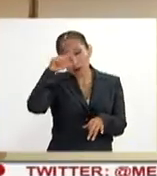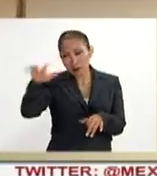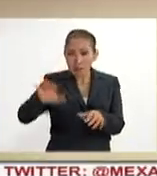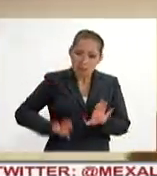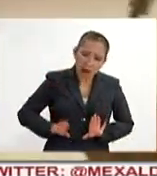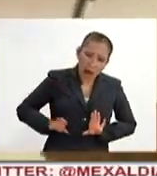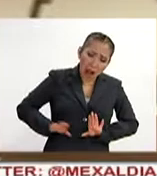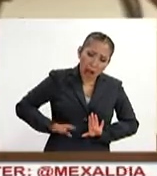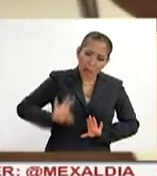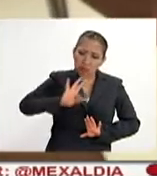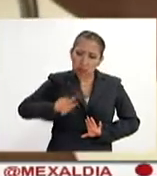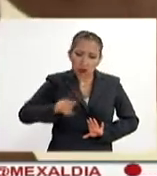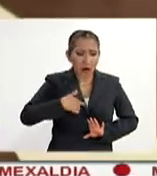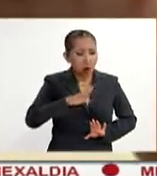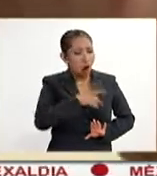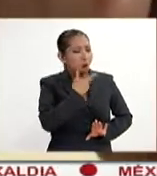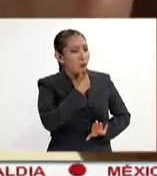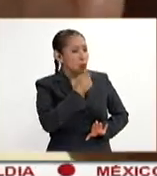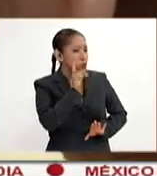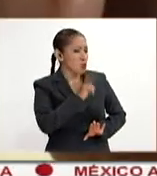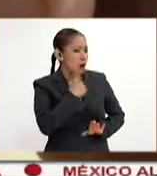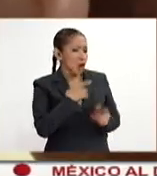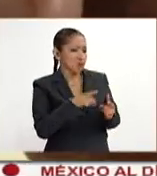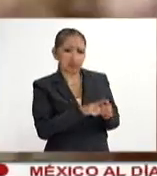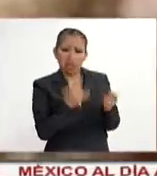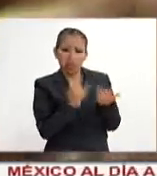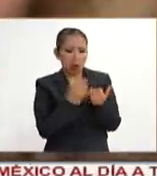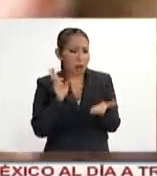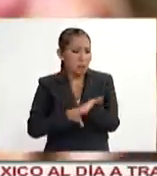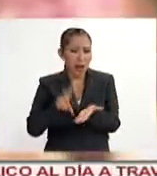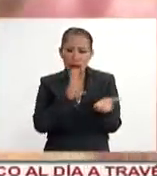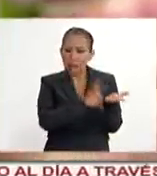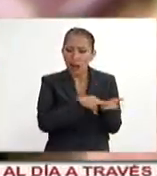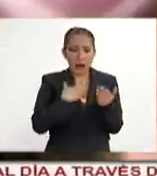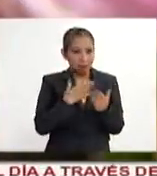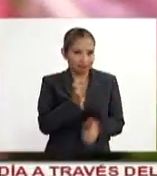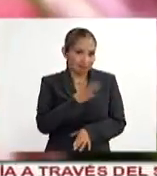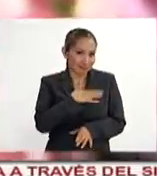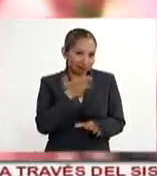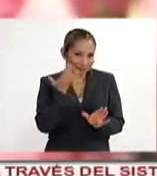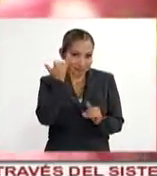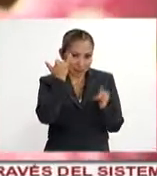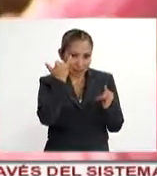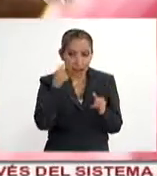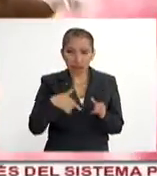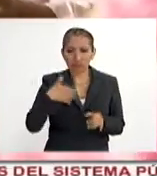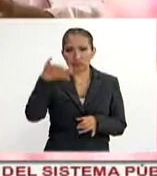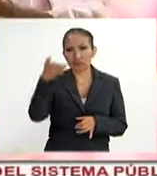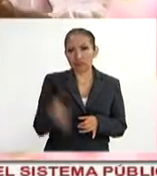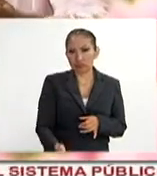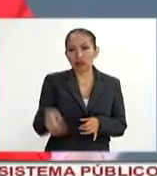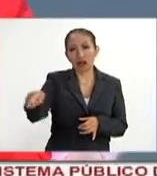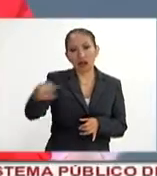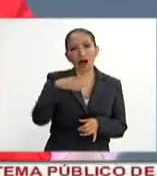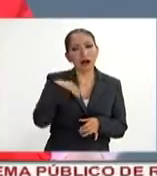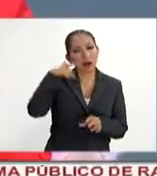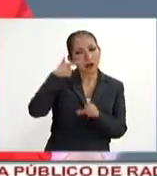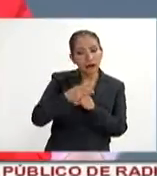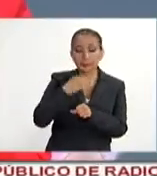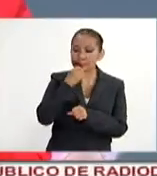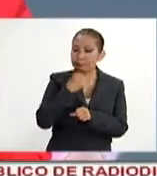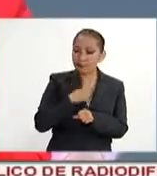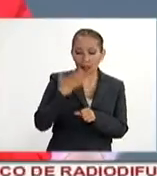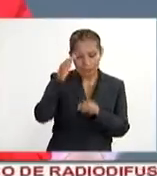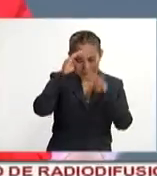parejas homosexuales y las heterosexuales eran igual de valiosas, qué bueno, y admitió que se había visto obligada